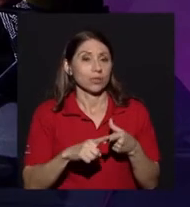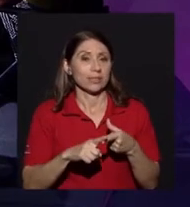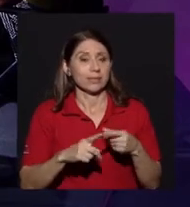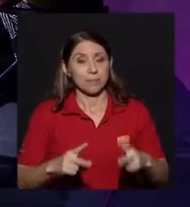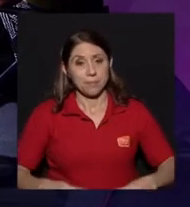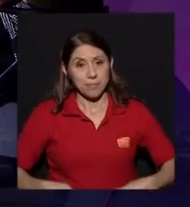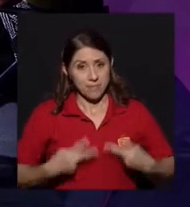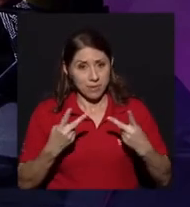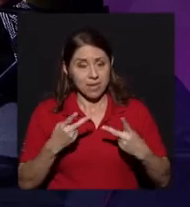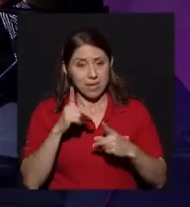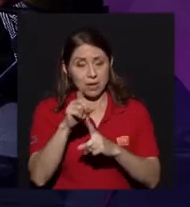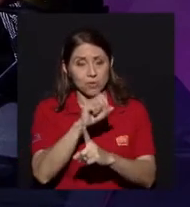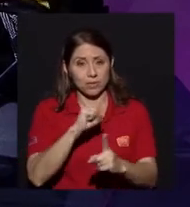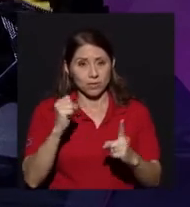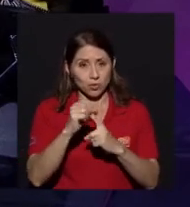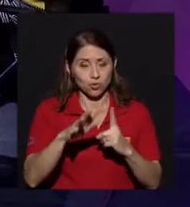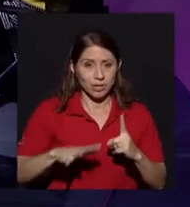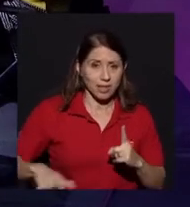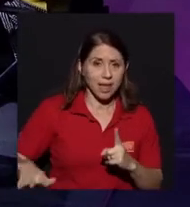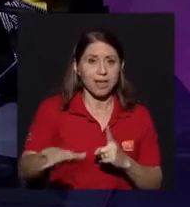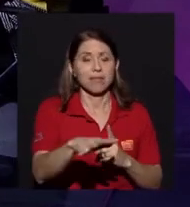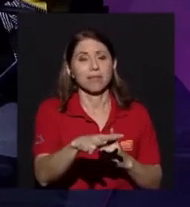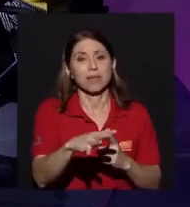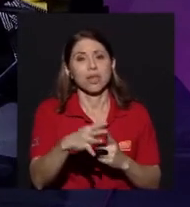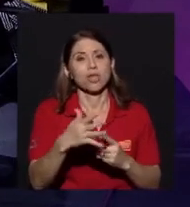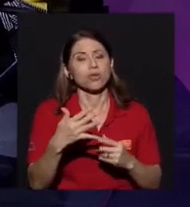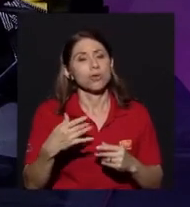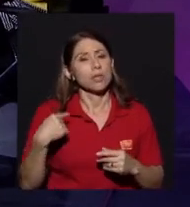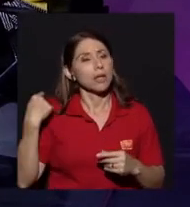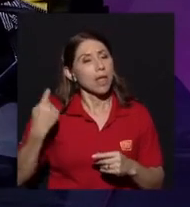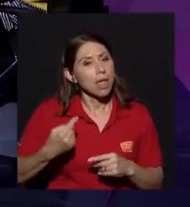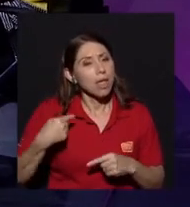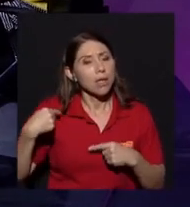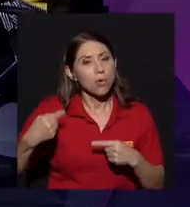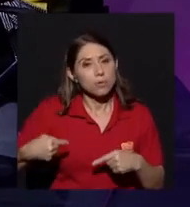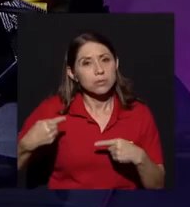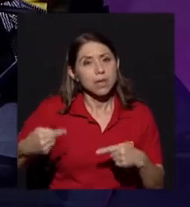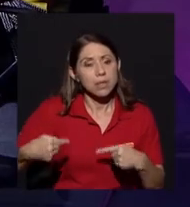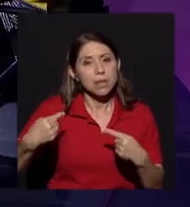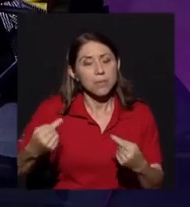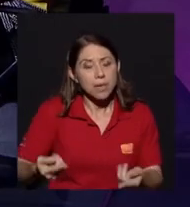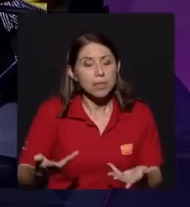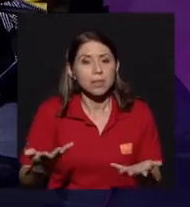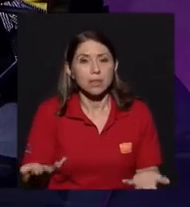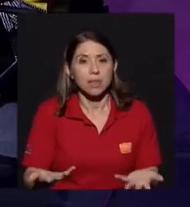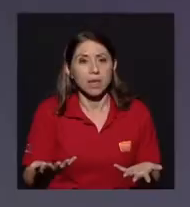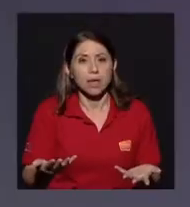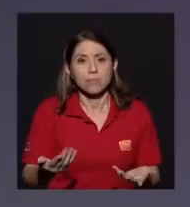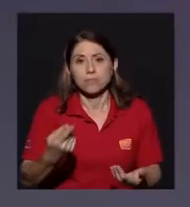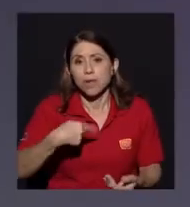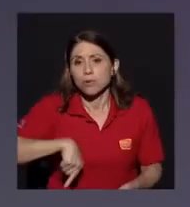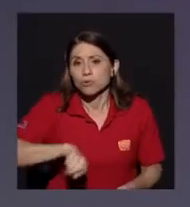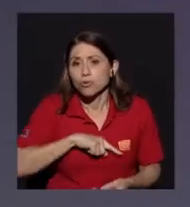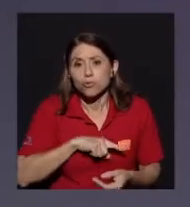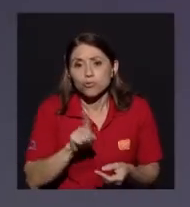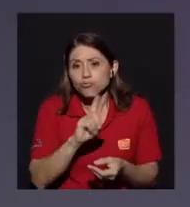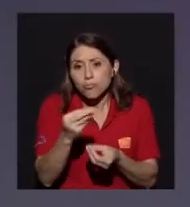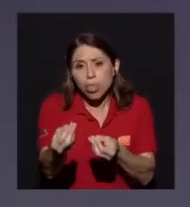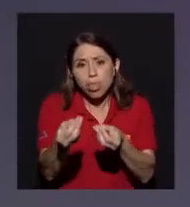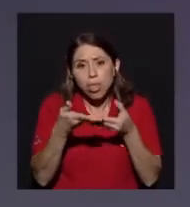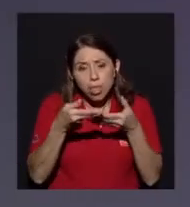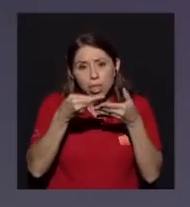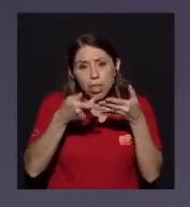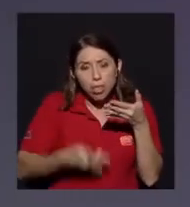sociedad donde constantemente somos privados de una gran cantidad de derechos y